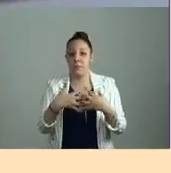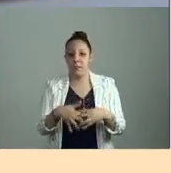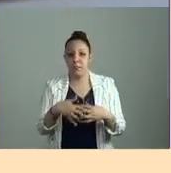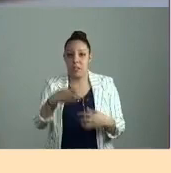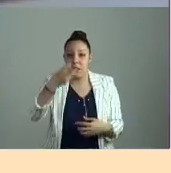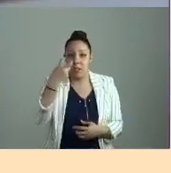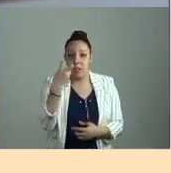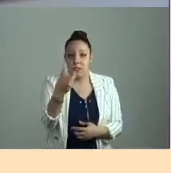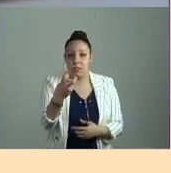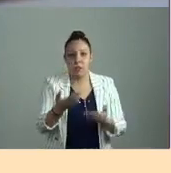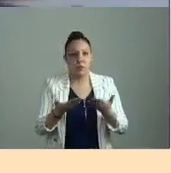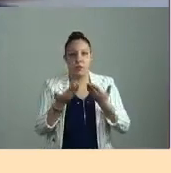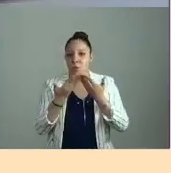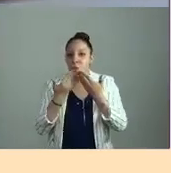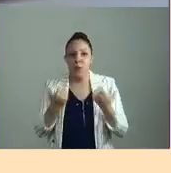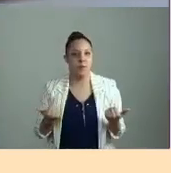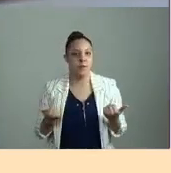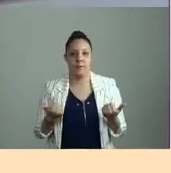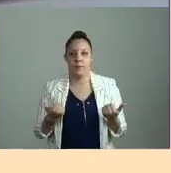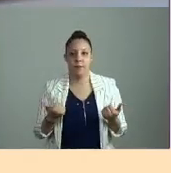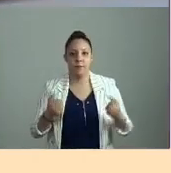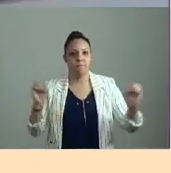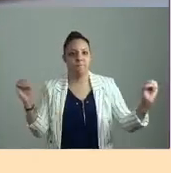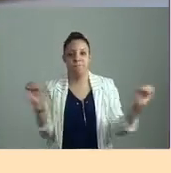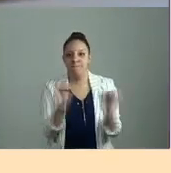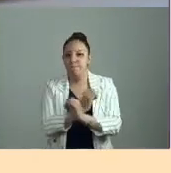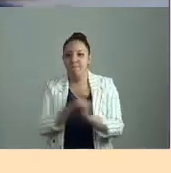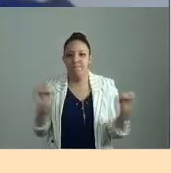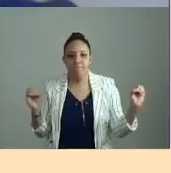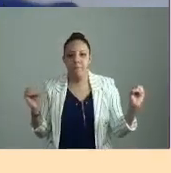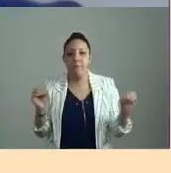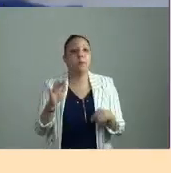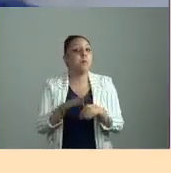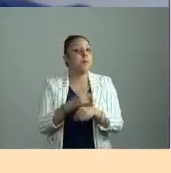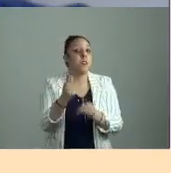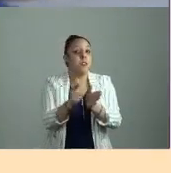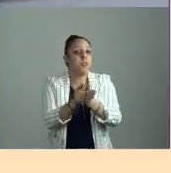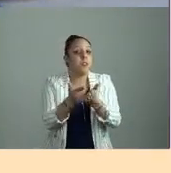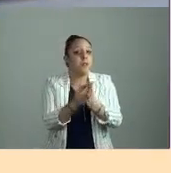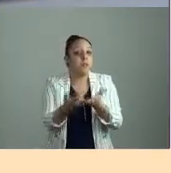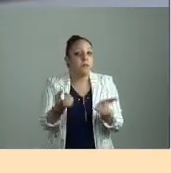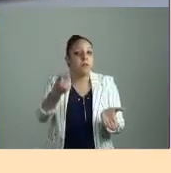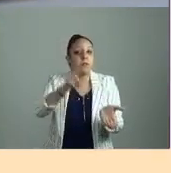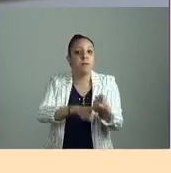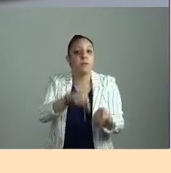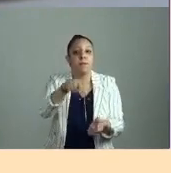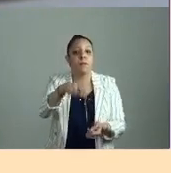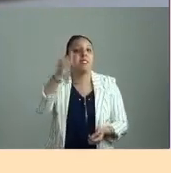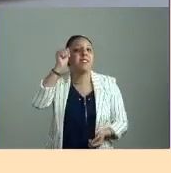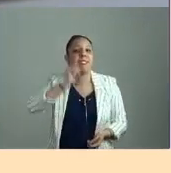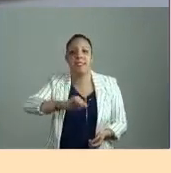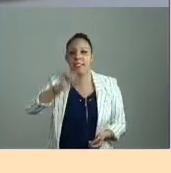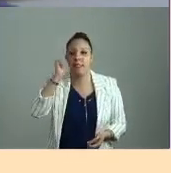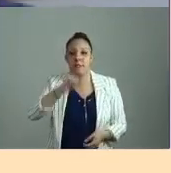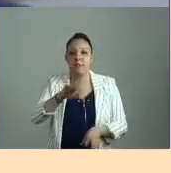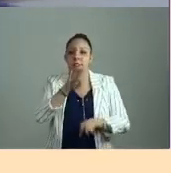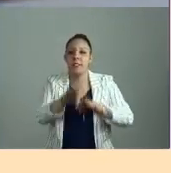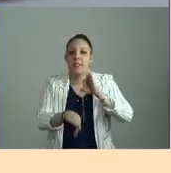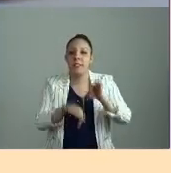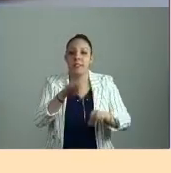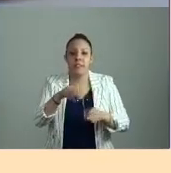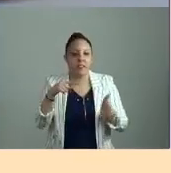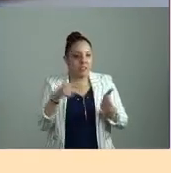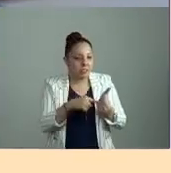por qué no en el libro sobre el máximo yo continuamente intento de comprender porque me